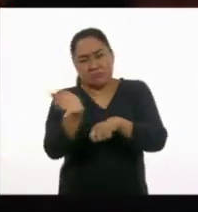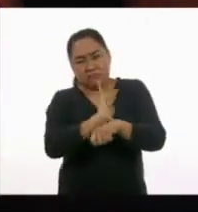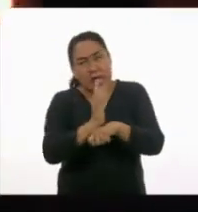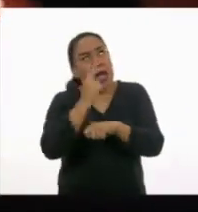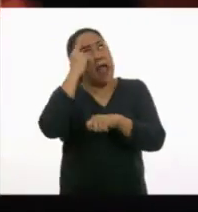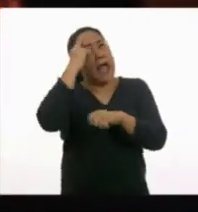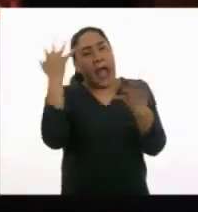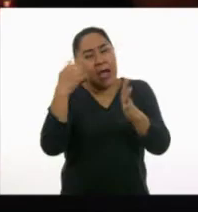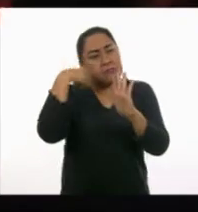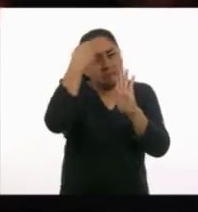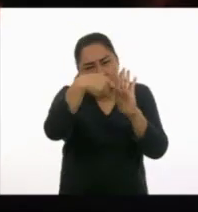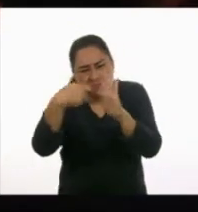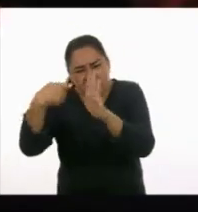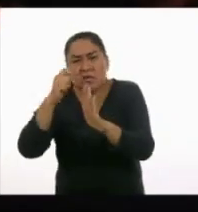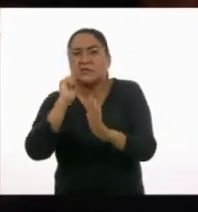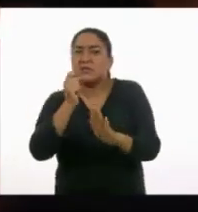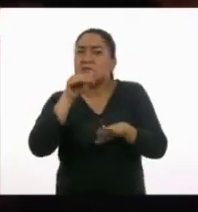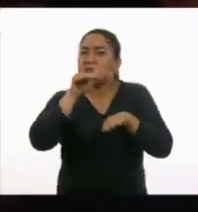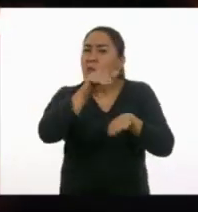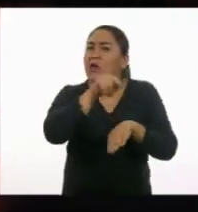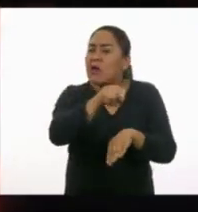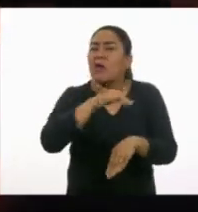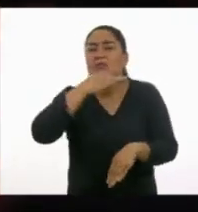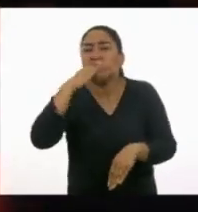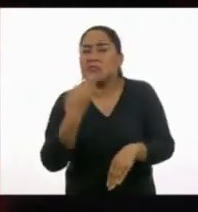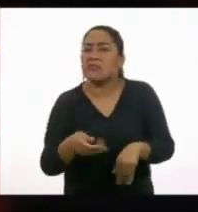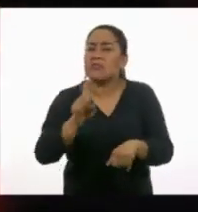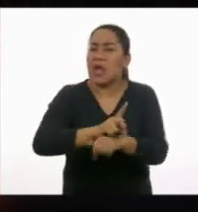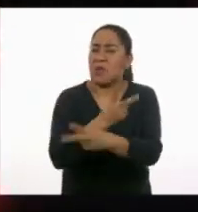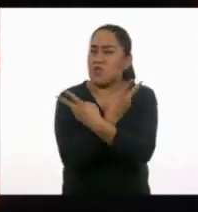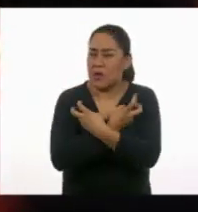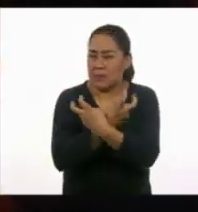temática de esta celebración. Una de las